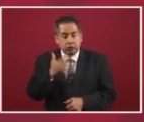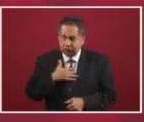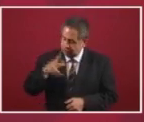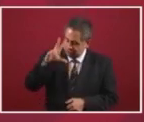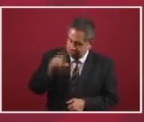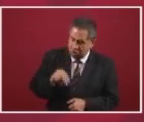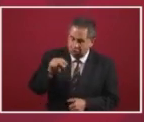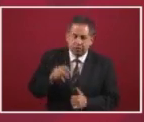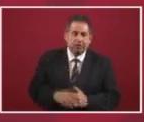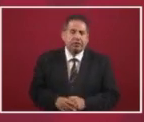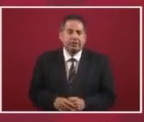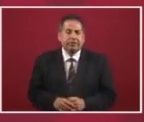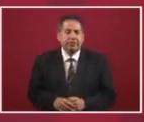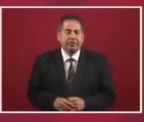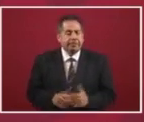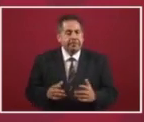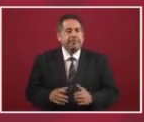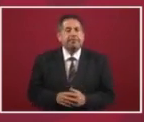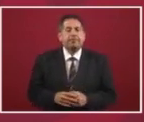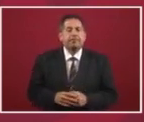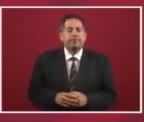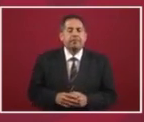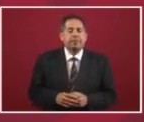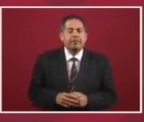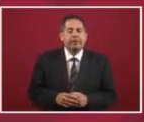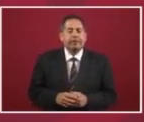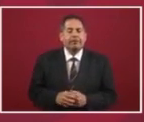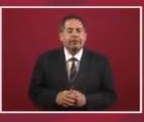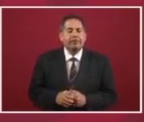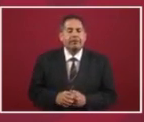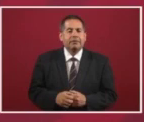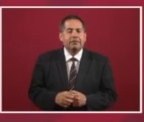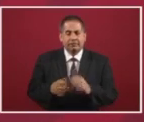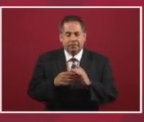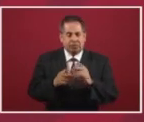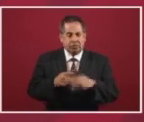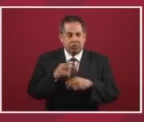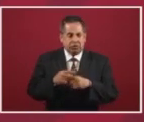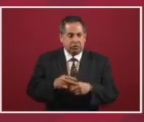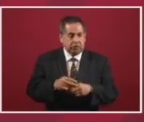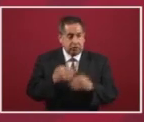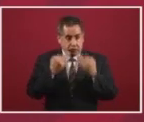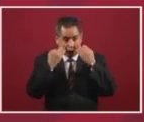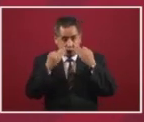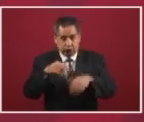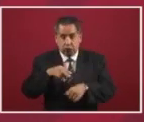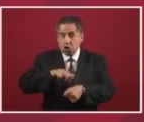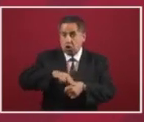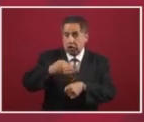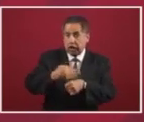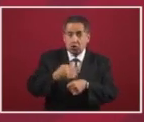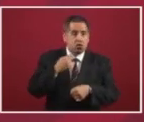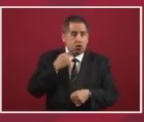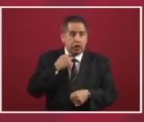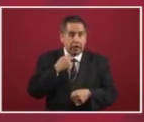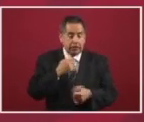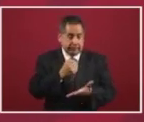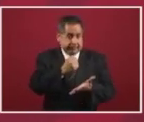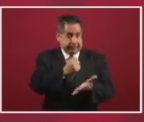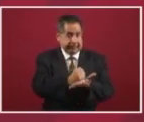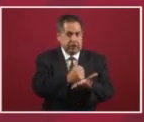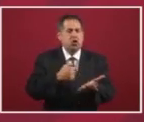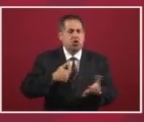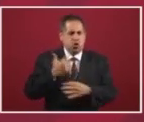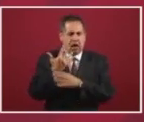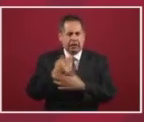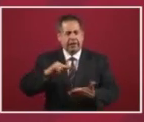Entonces vamos a firmar ante notario, o se va a